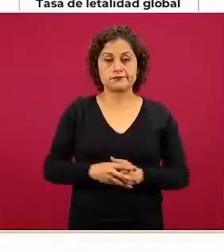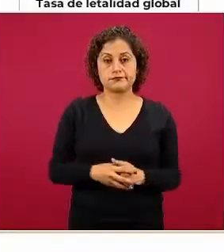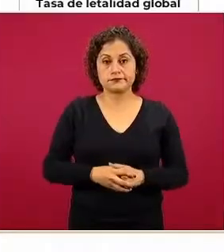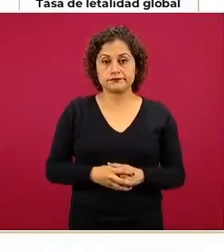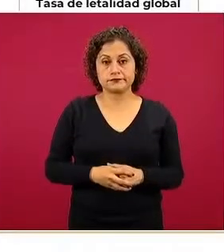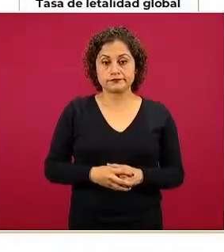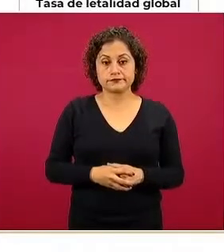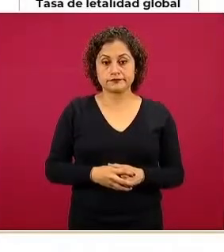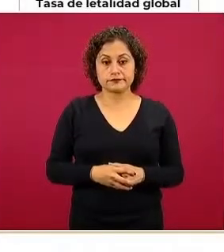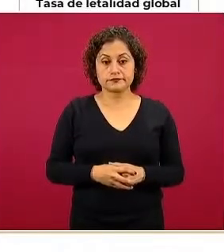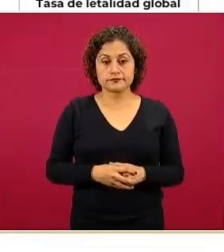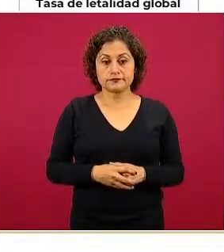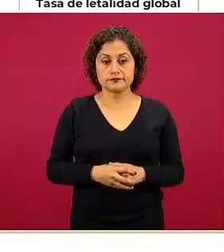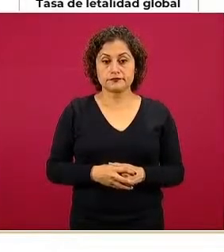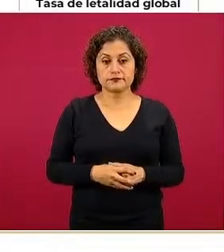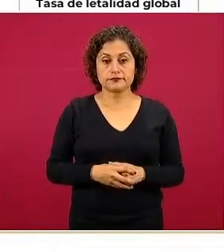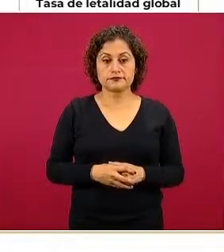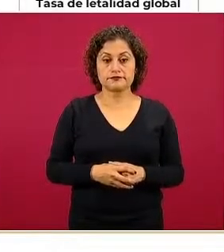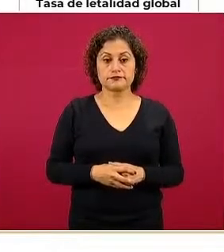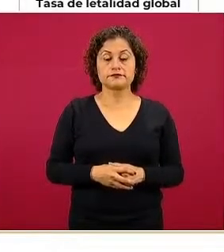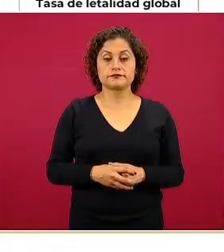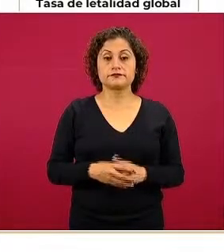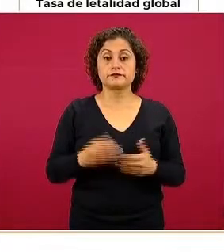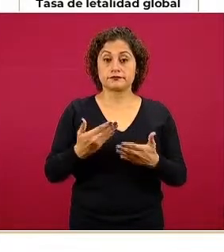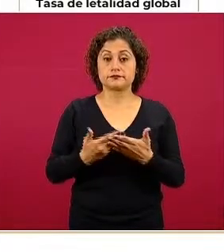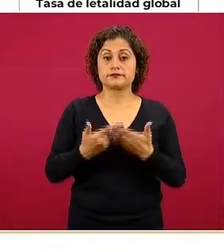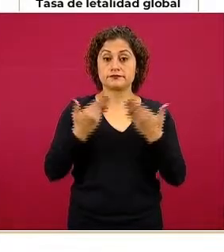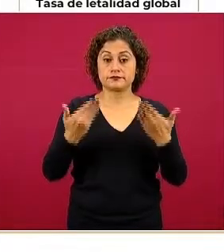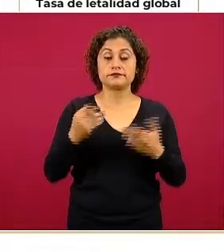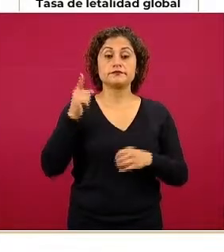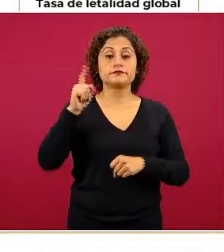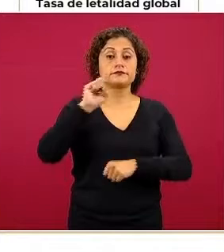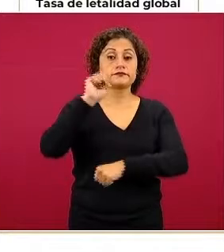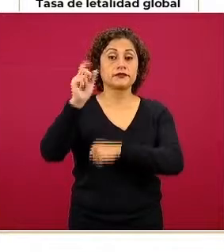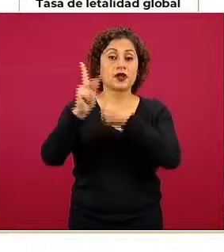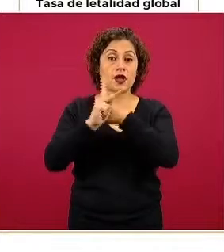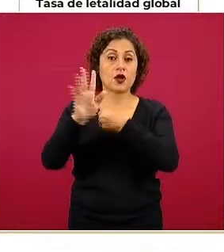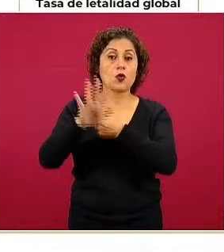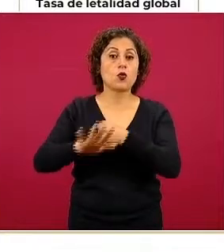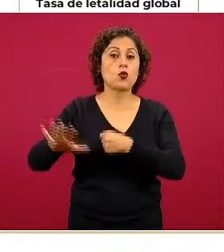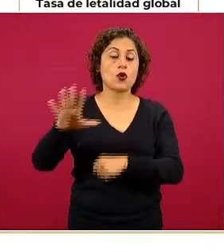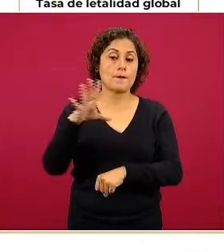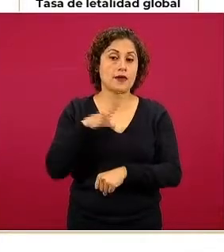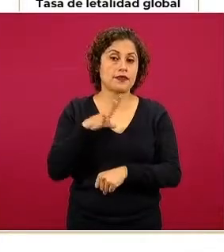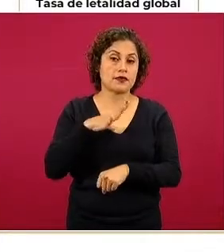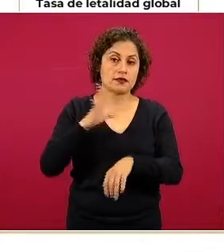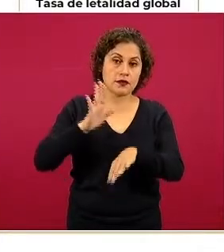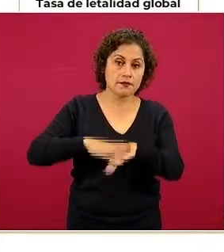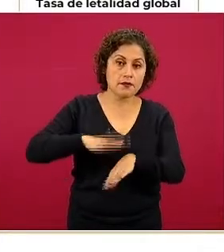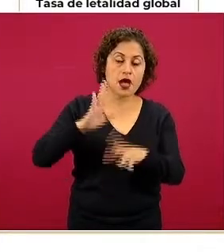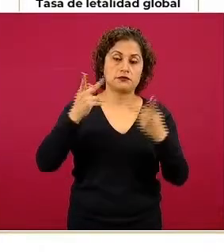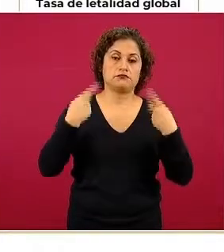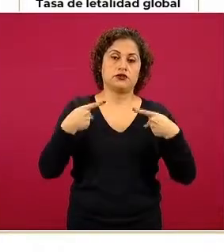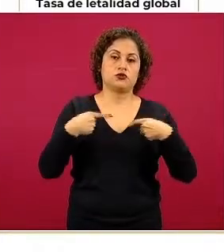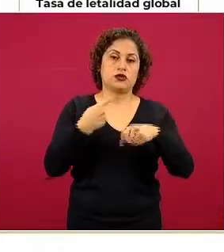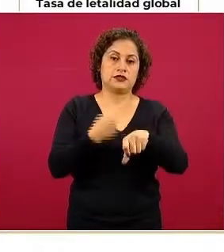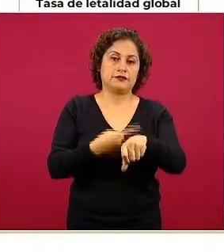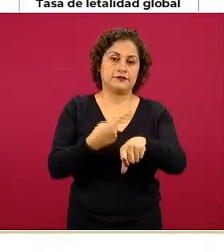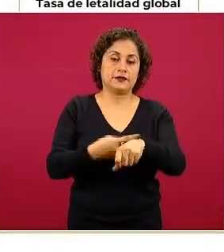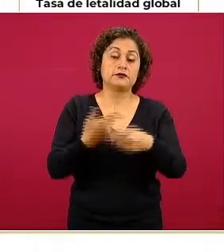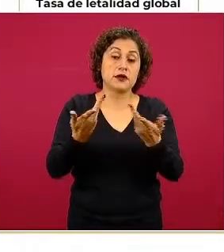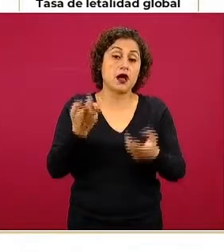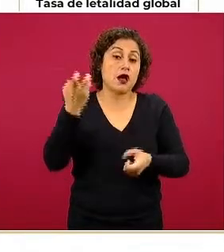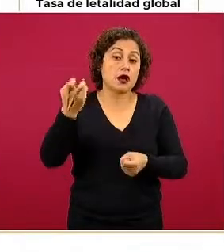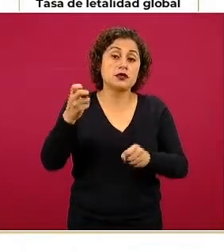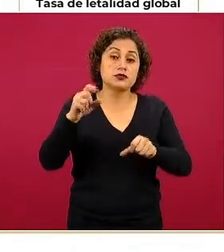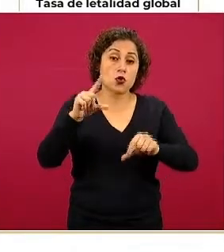un lugar en el mayor número de casos notificados. Y esto puede ir cambiando y